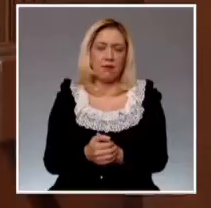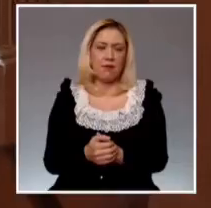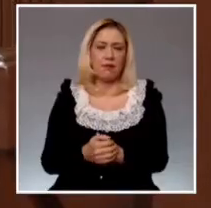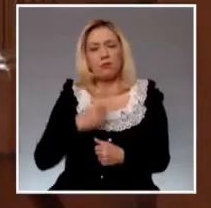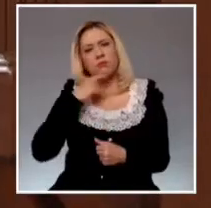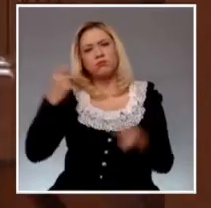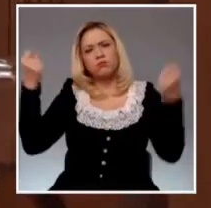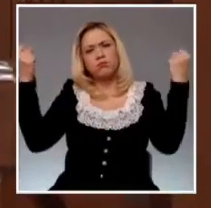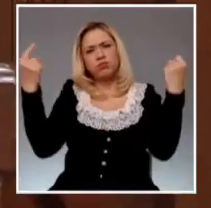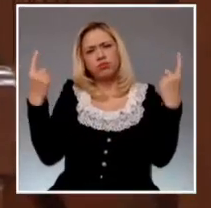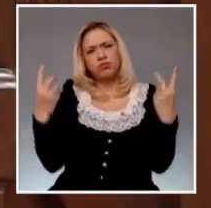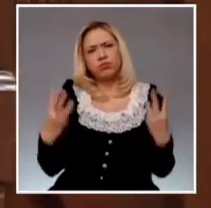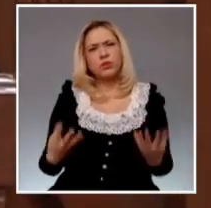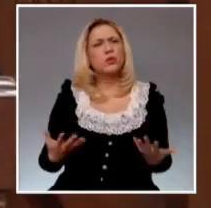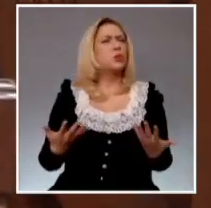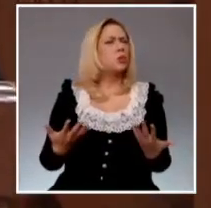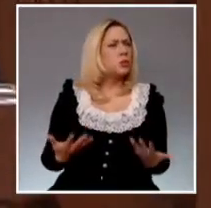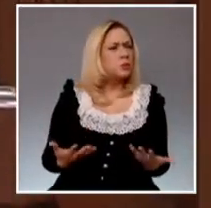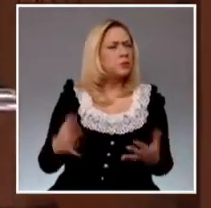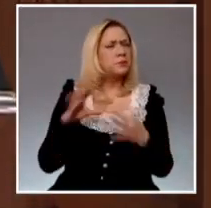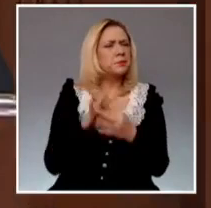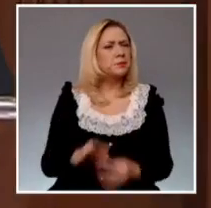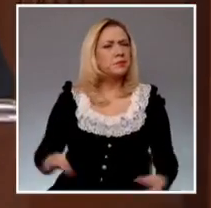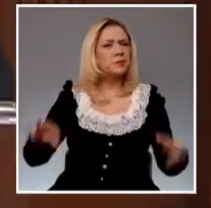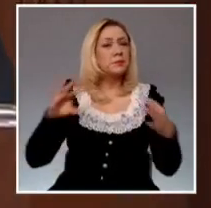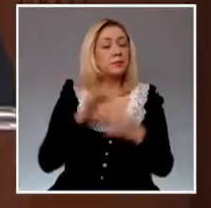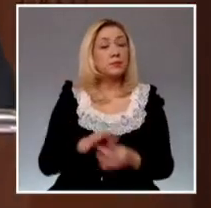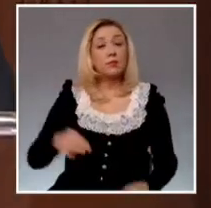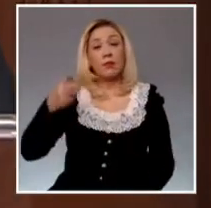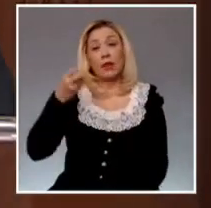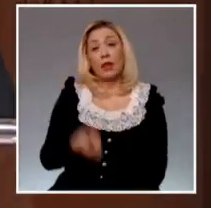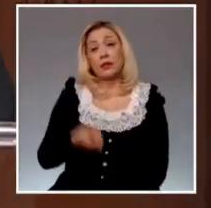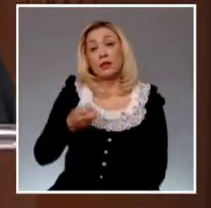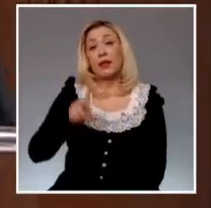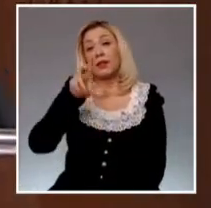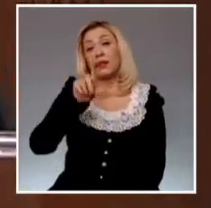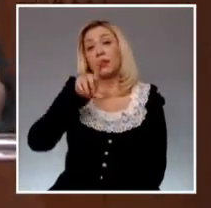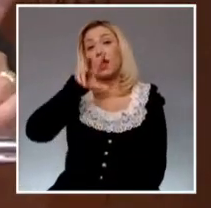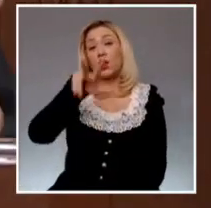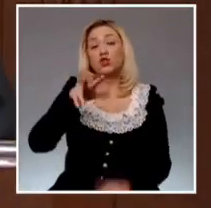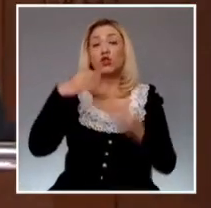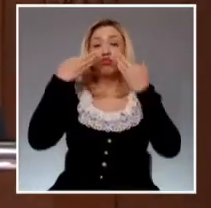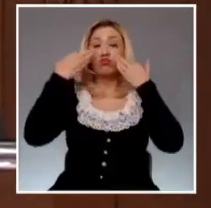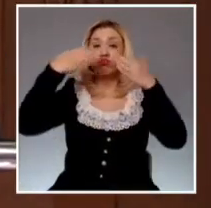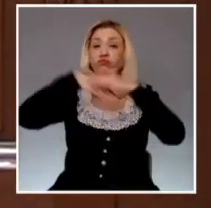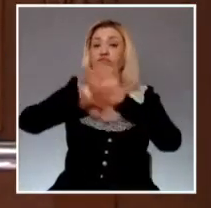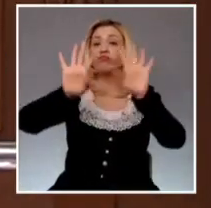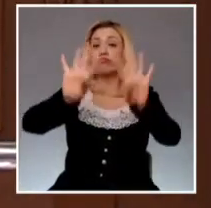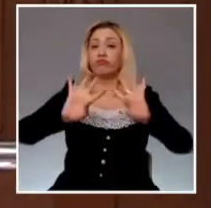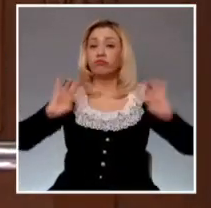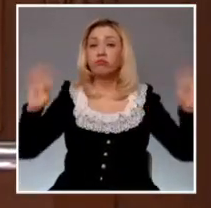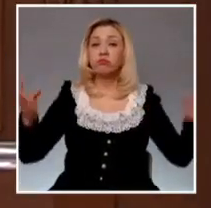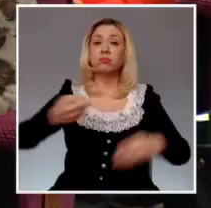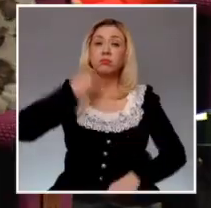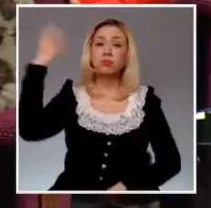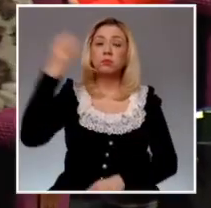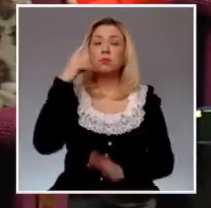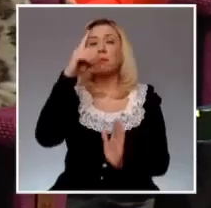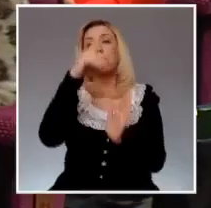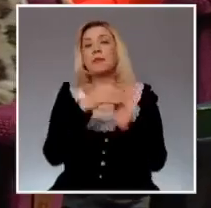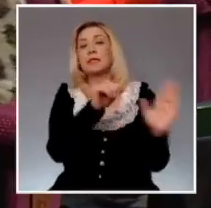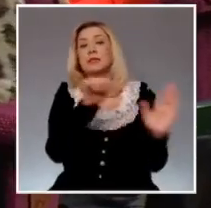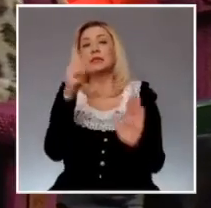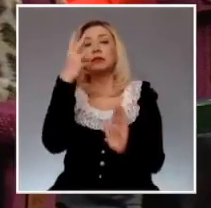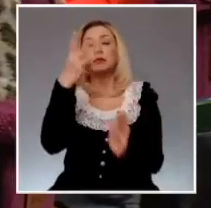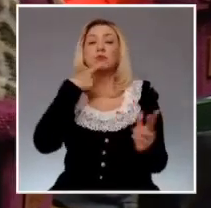sala informó que este año se realizaron 38 sesiones públicas, ingresaron 1.603 asuntos que se sumaron